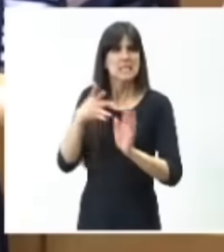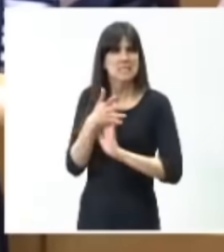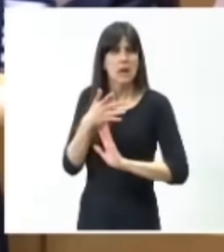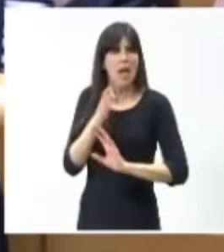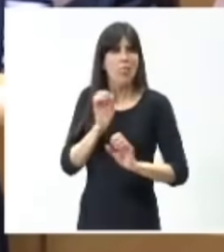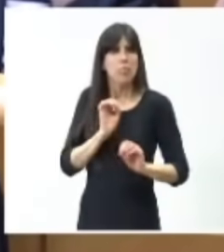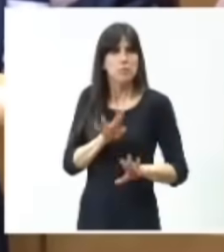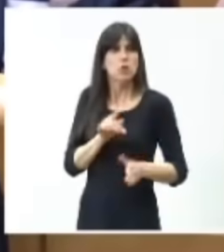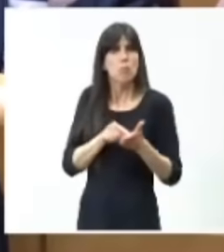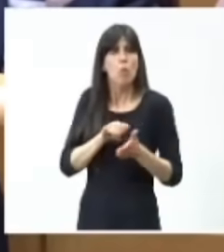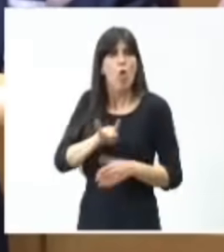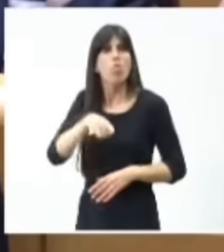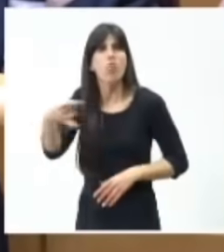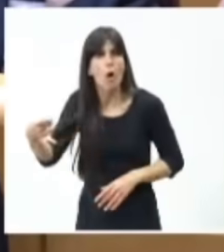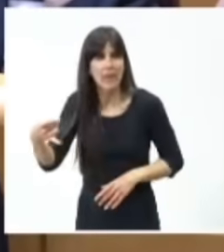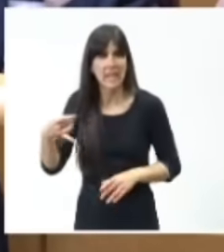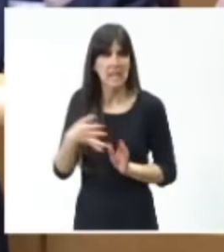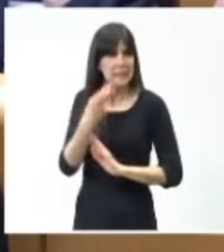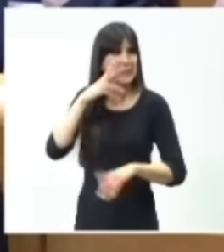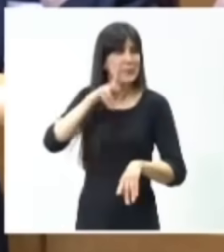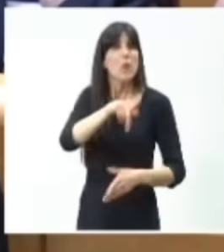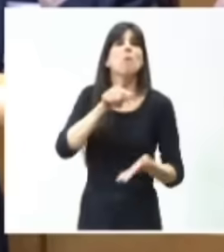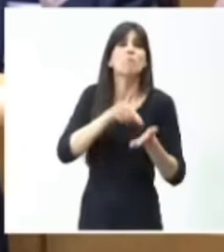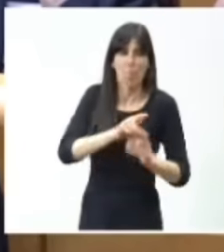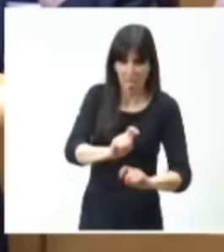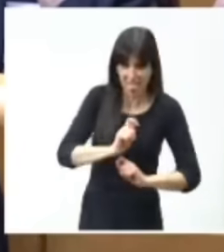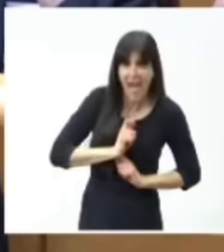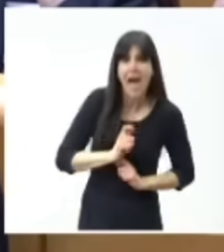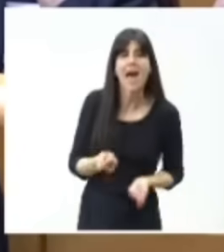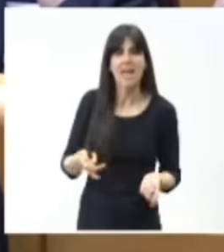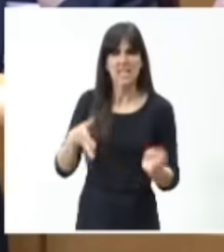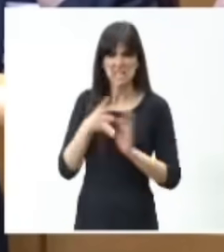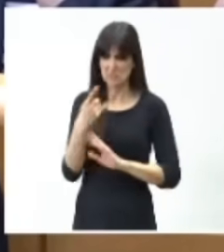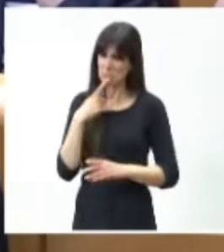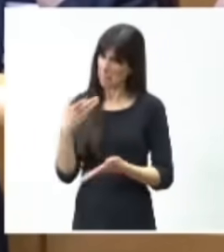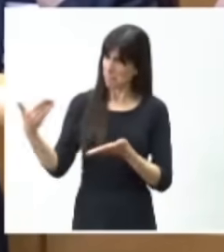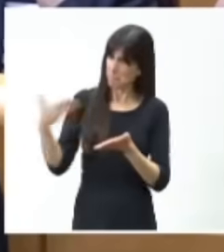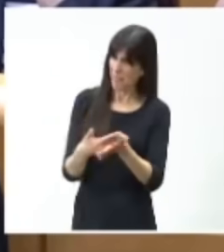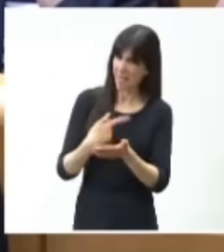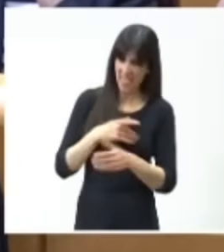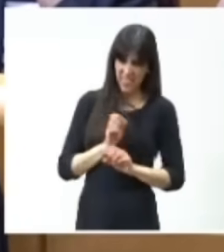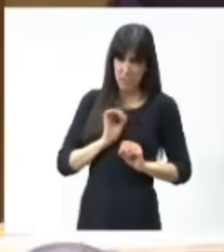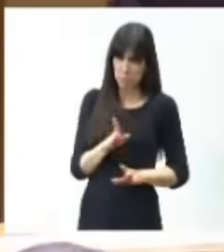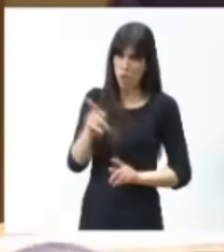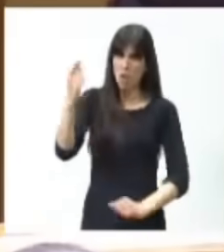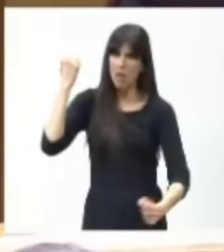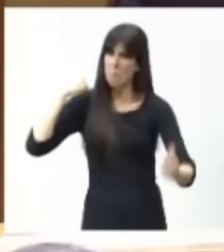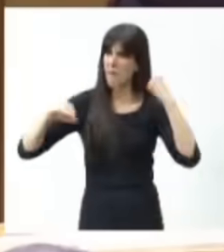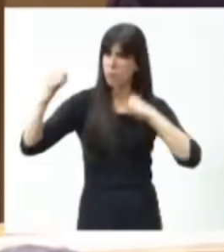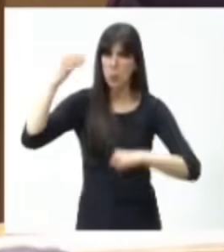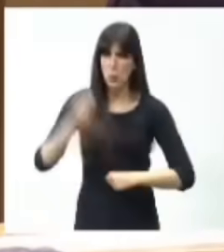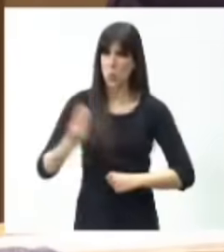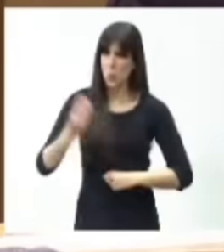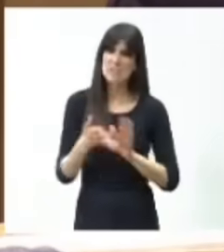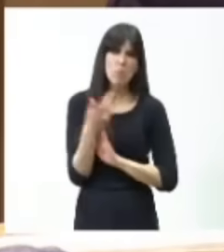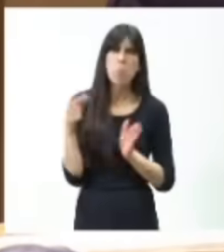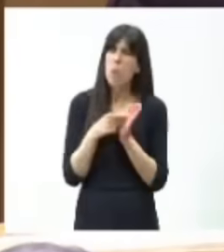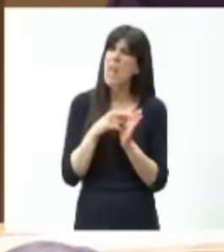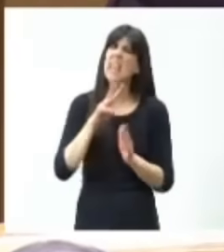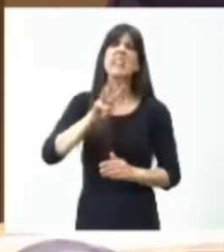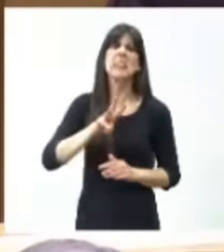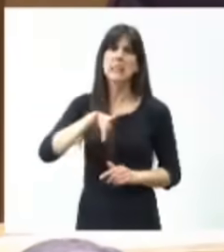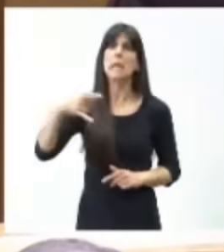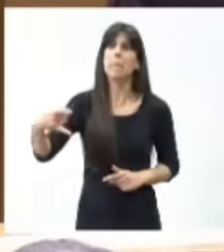doble. Lo que no me habían advertido era de la petición de dimisión con performance. Esa puntúa triple. Así que muchas